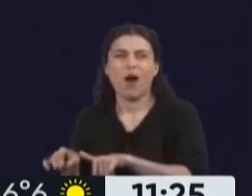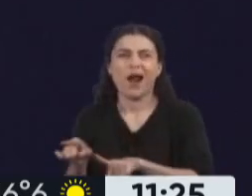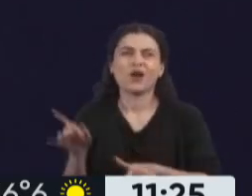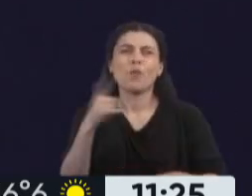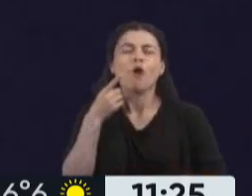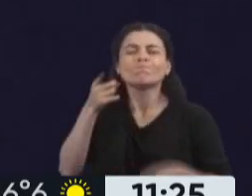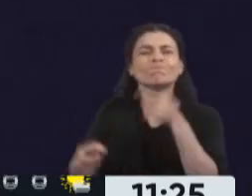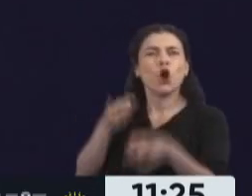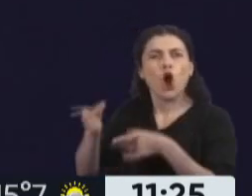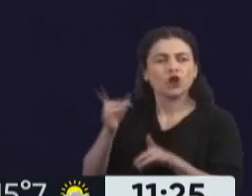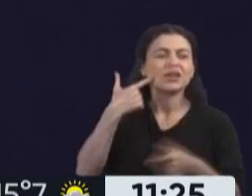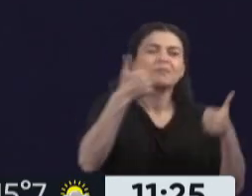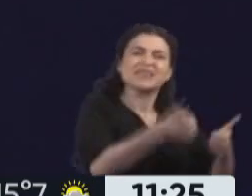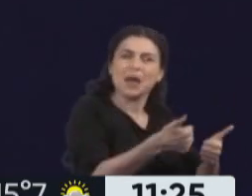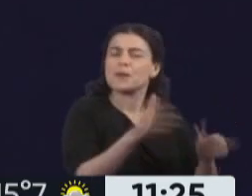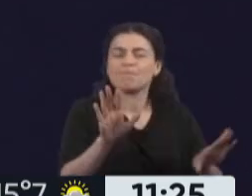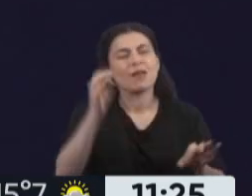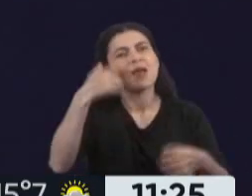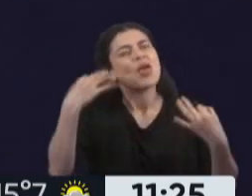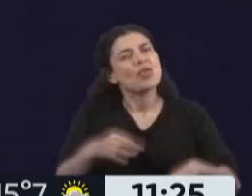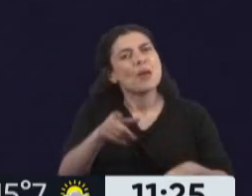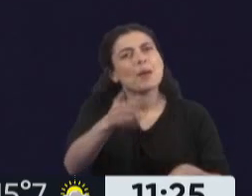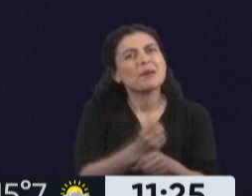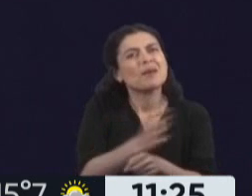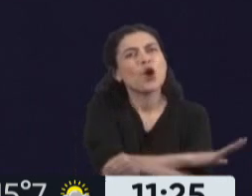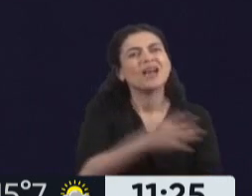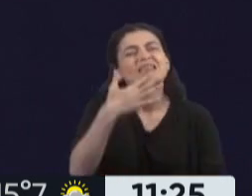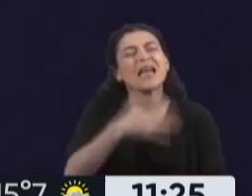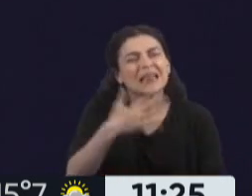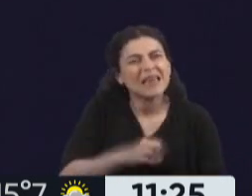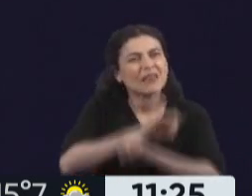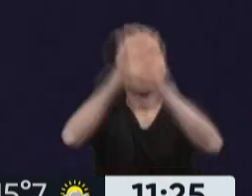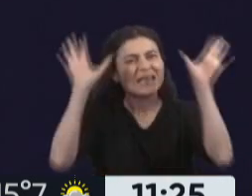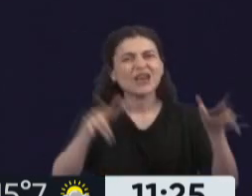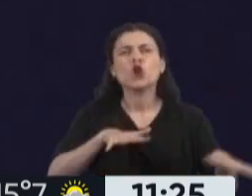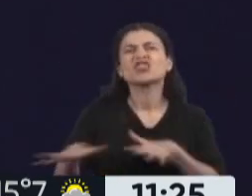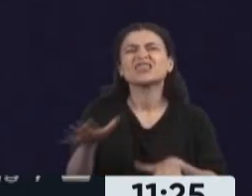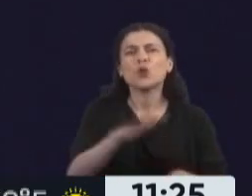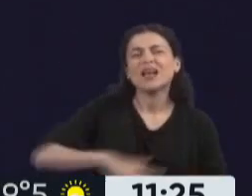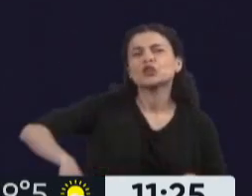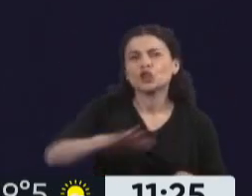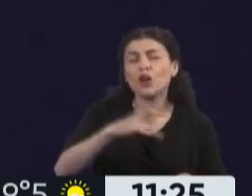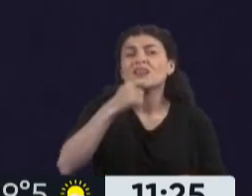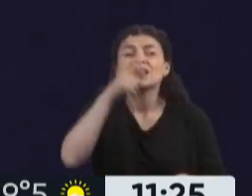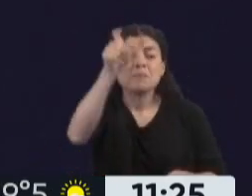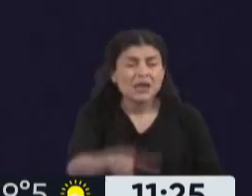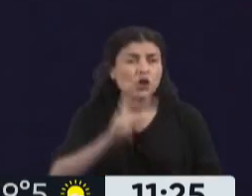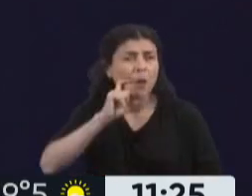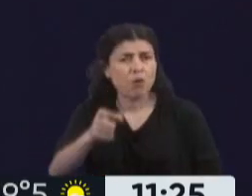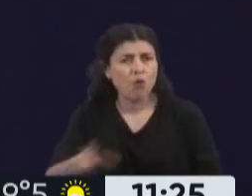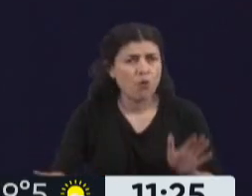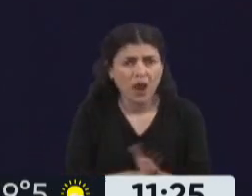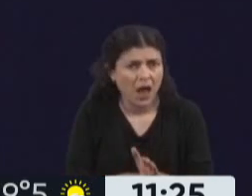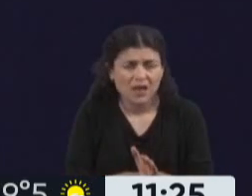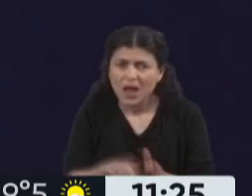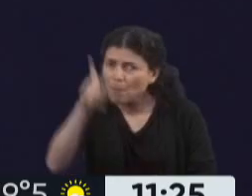observaciones, ¿no? Usted tiene que limitarse a entender en este marco que quien incumple la ley, las fuerzas de